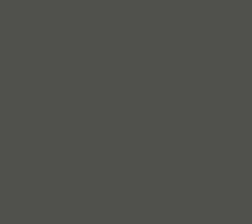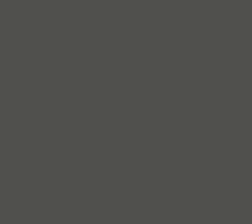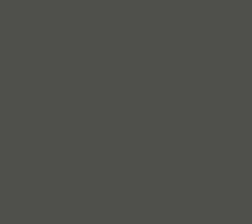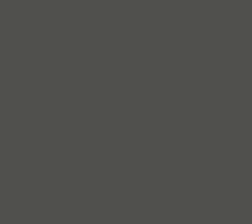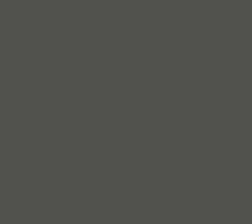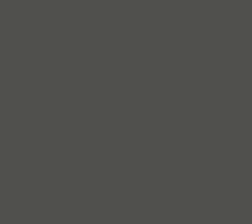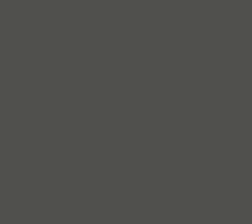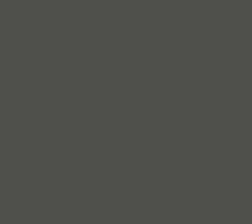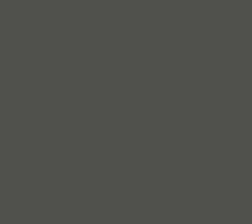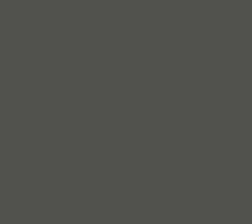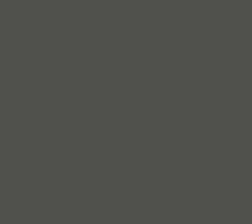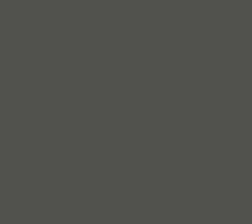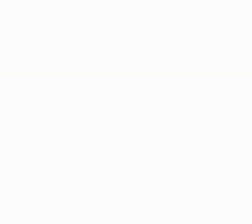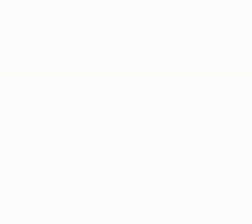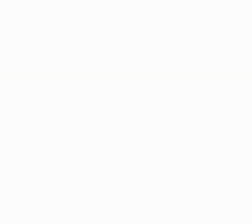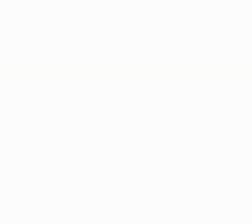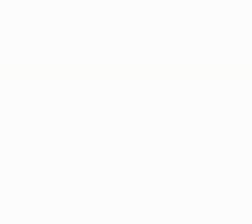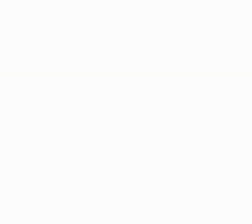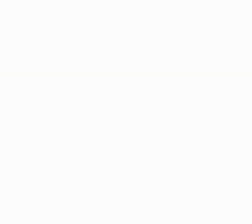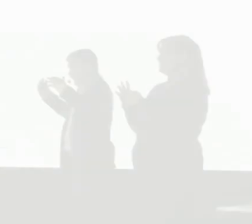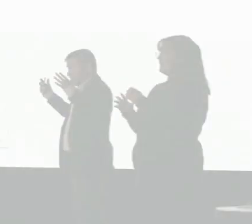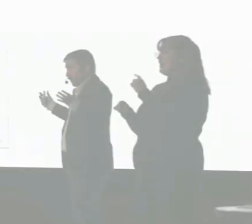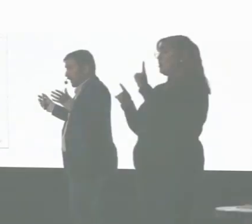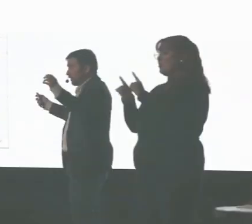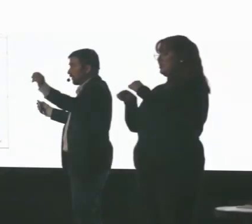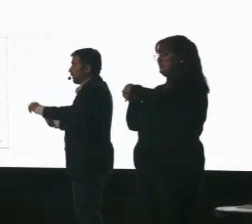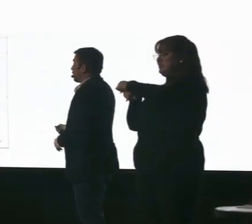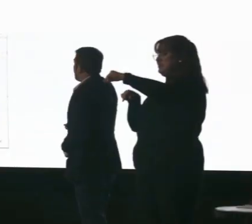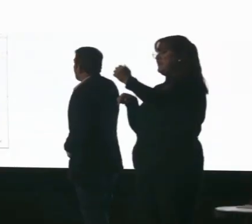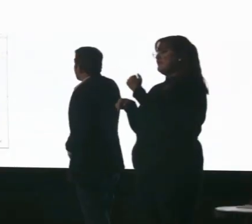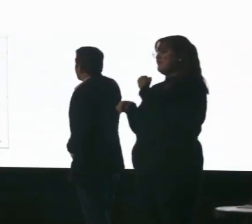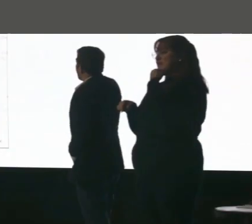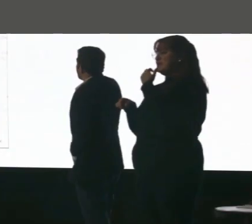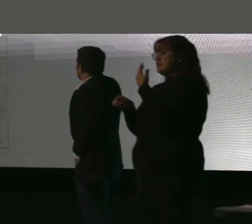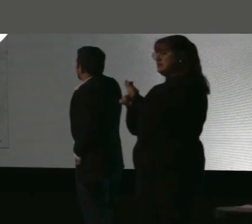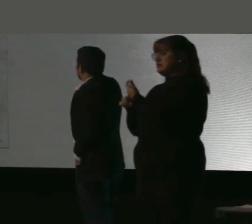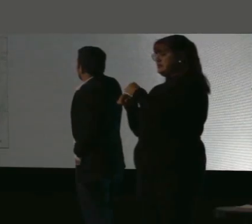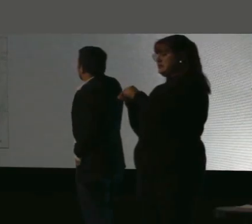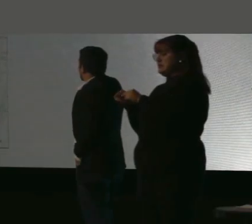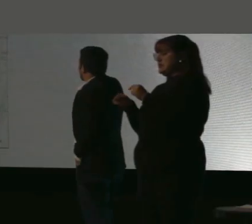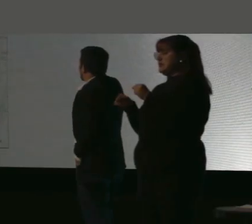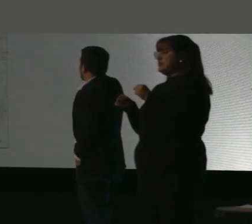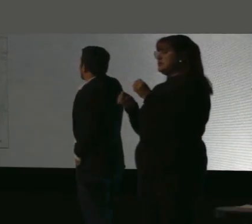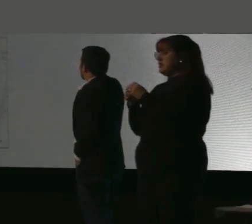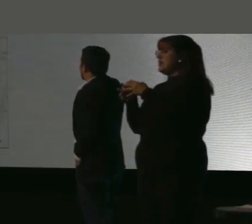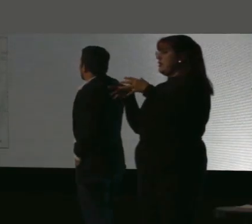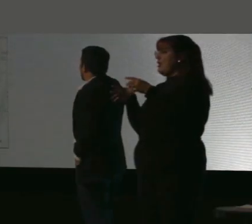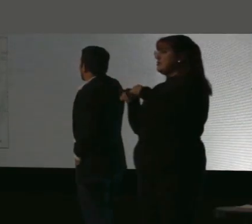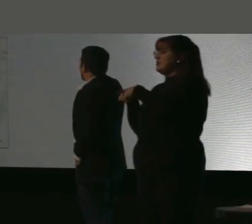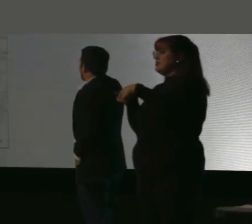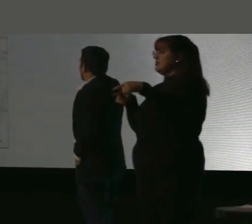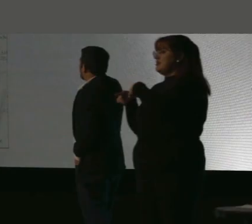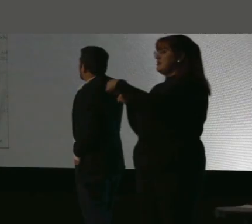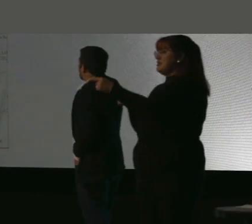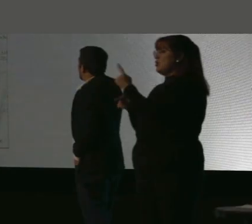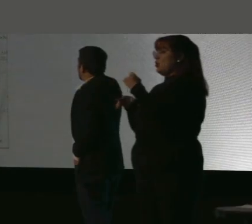mapa con respecto a las fallas a nivel regional, podemos ver que existen grandes franjas, o sea, dos grandes franjas, una